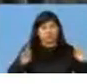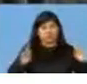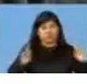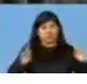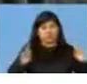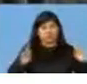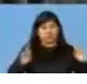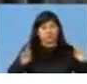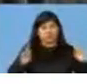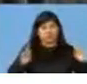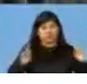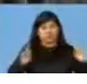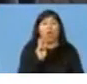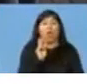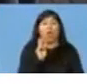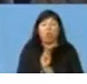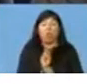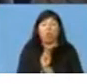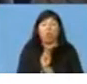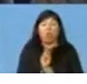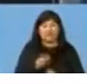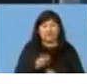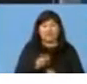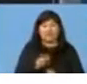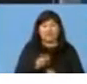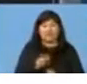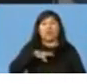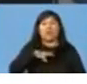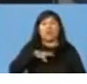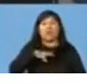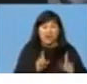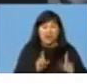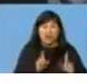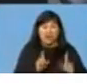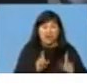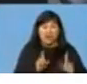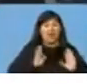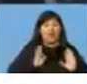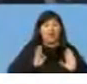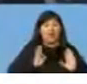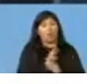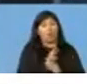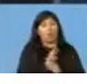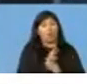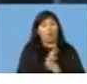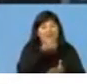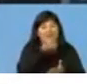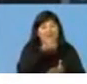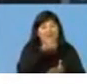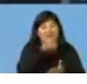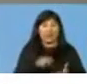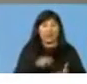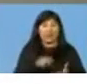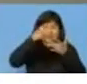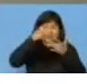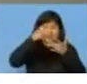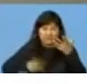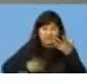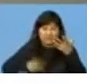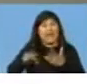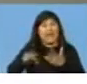lado de reservas privadas. Así que bueno, son muchos programas específicos que la compañía viene llevando adelante y que